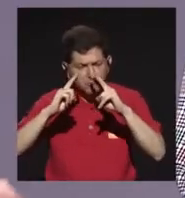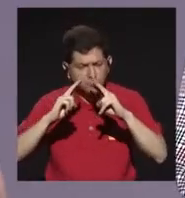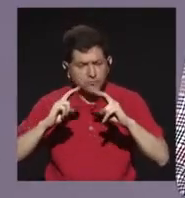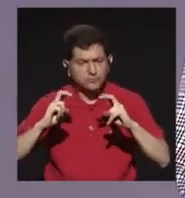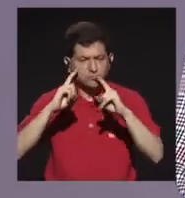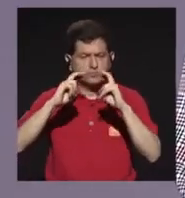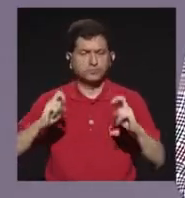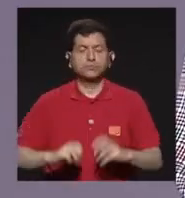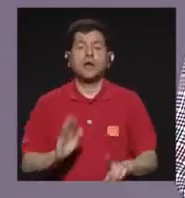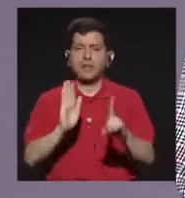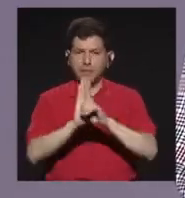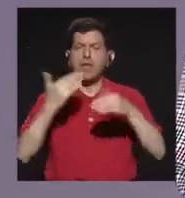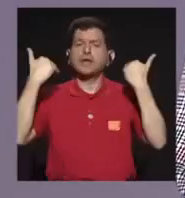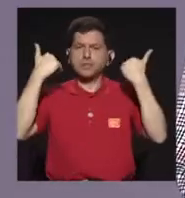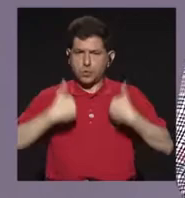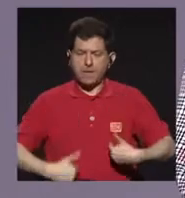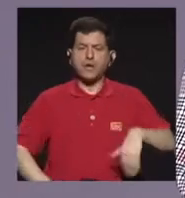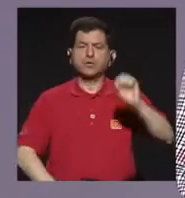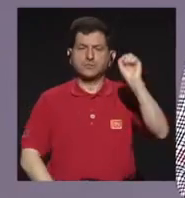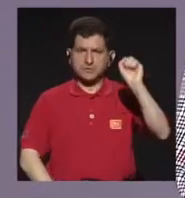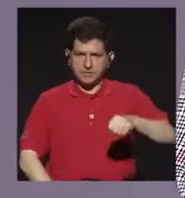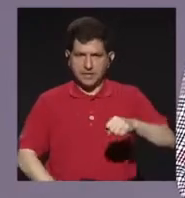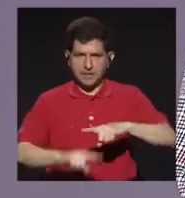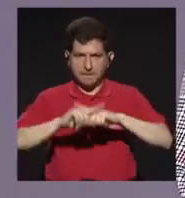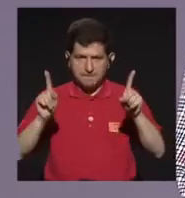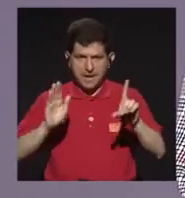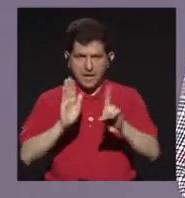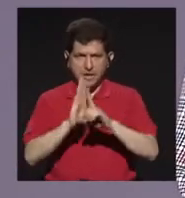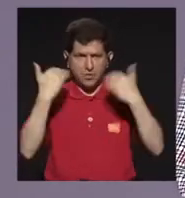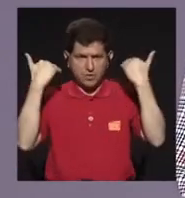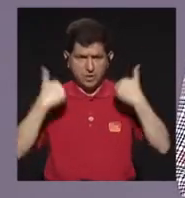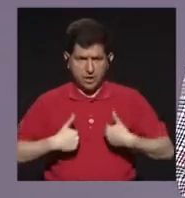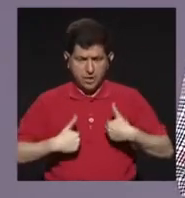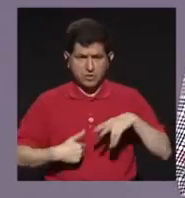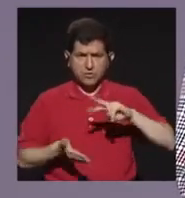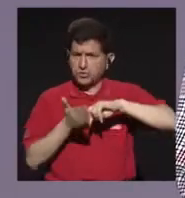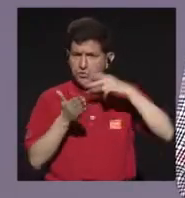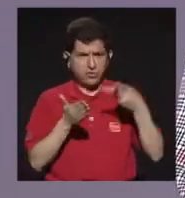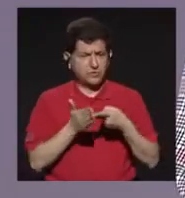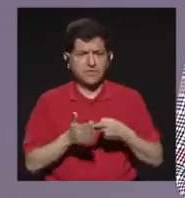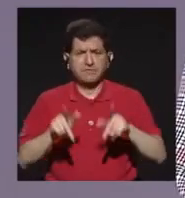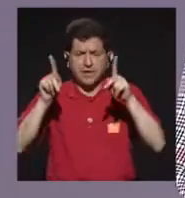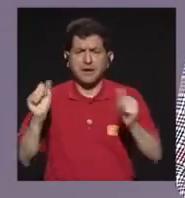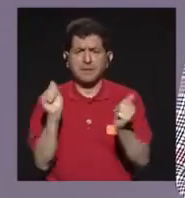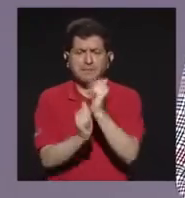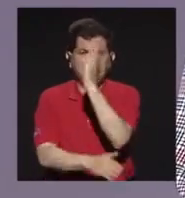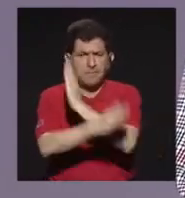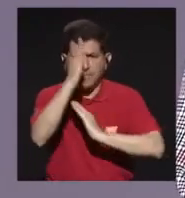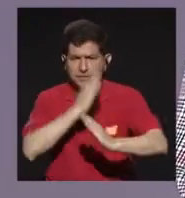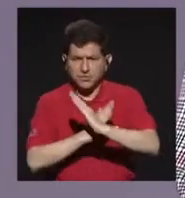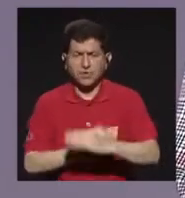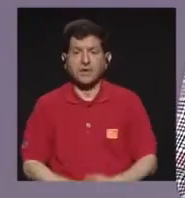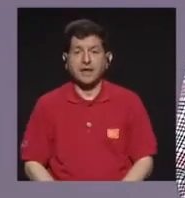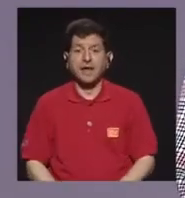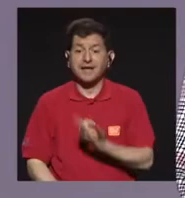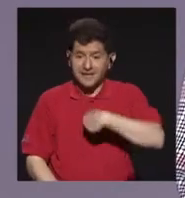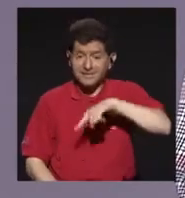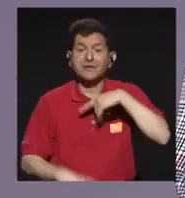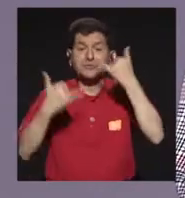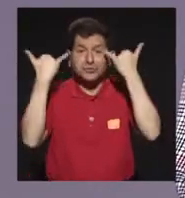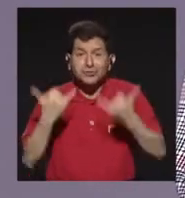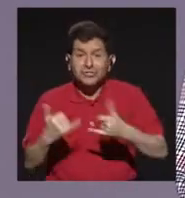bueno, es un derecho humano, pero es un derecho humano no por ser una persona con discapacidad, es un derecho humano porque somos seres